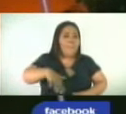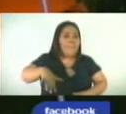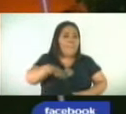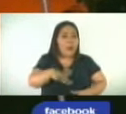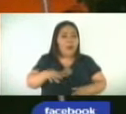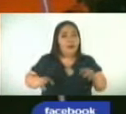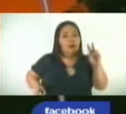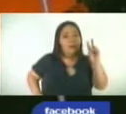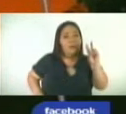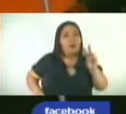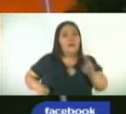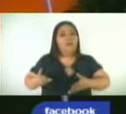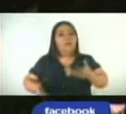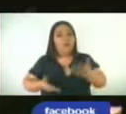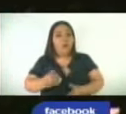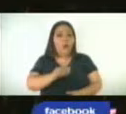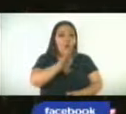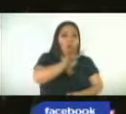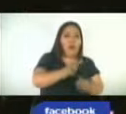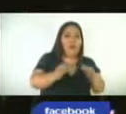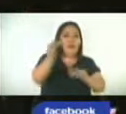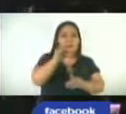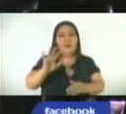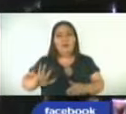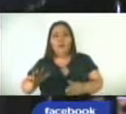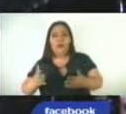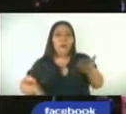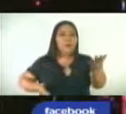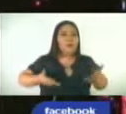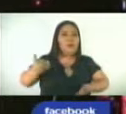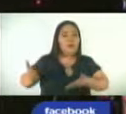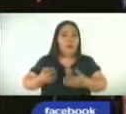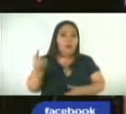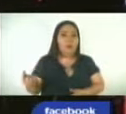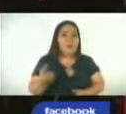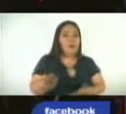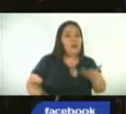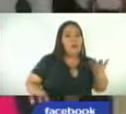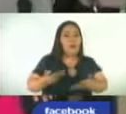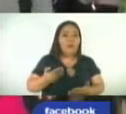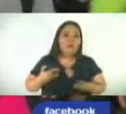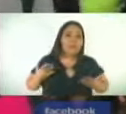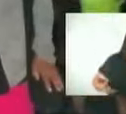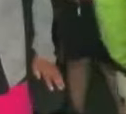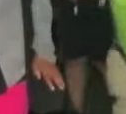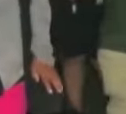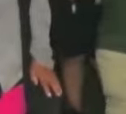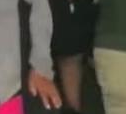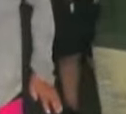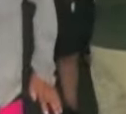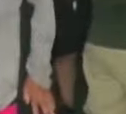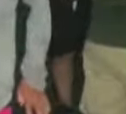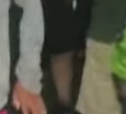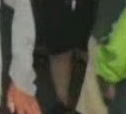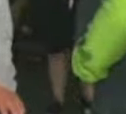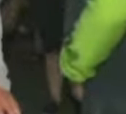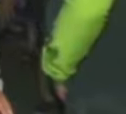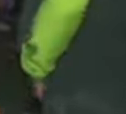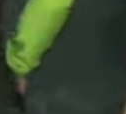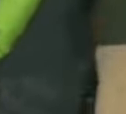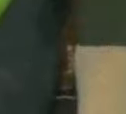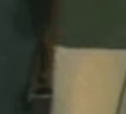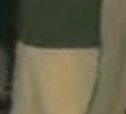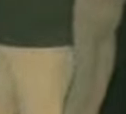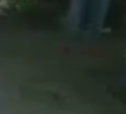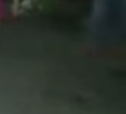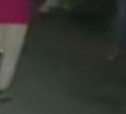varios locales del edificio 4 y 5 del Mercado Central. Muchos de los comerciantes aún están pendientes de su reubicación para poder continuar con